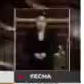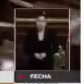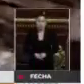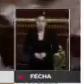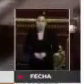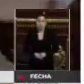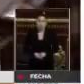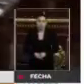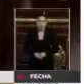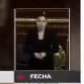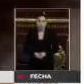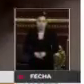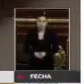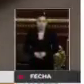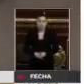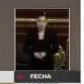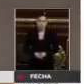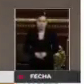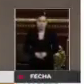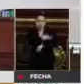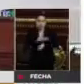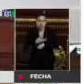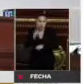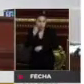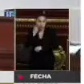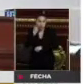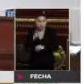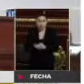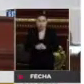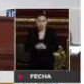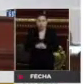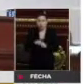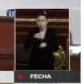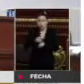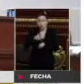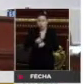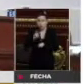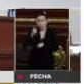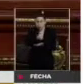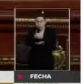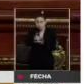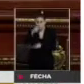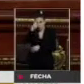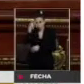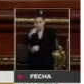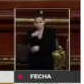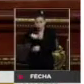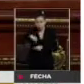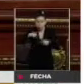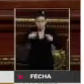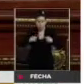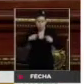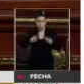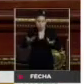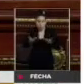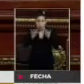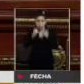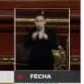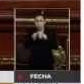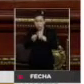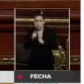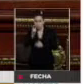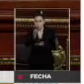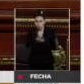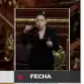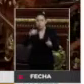Lourdes González propuso crear la Ley de Juicio Político de la Ciudad de México con el objetivo de establecer las causas, sanciones y el procedimiento